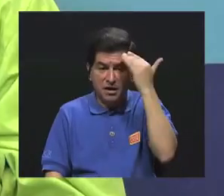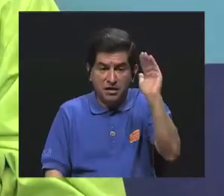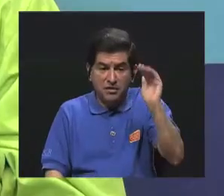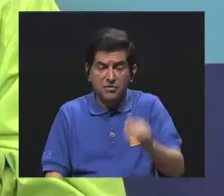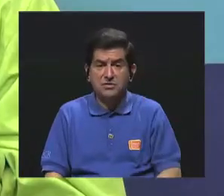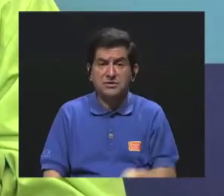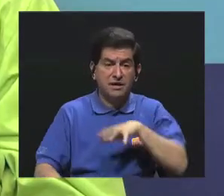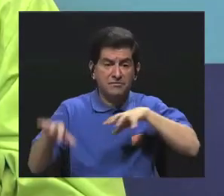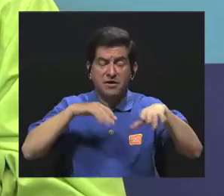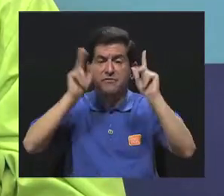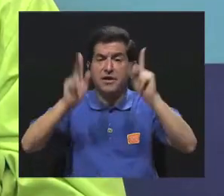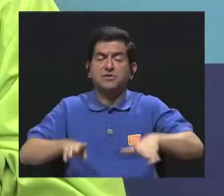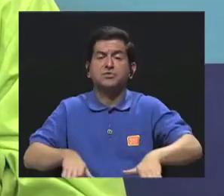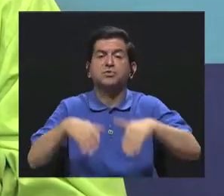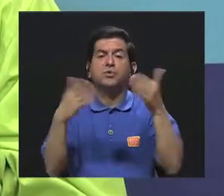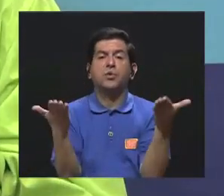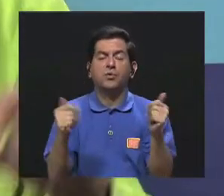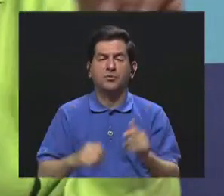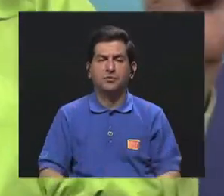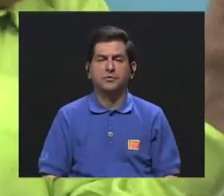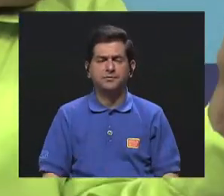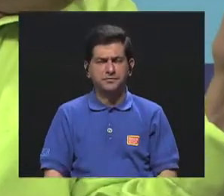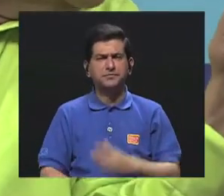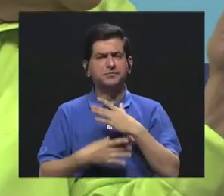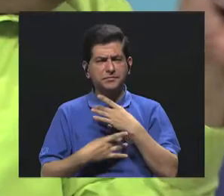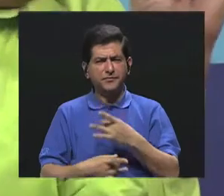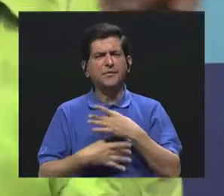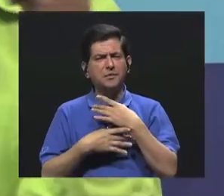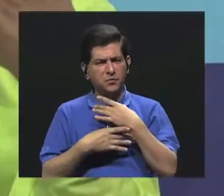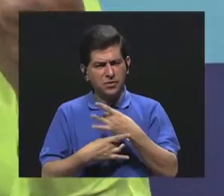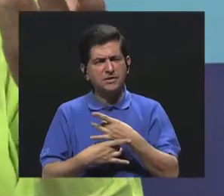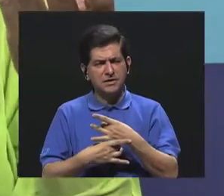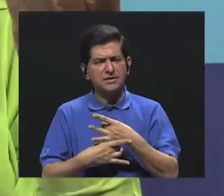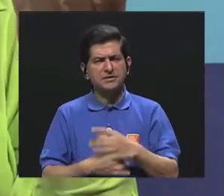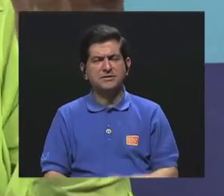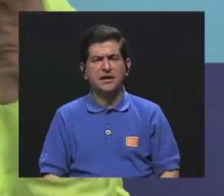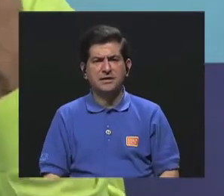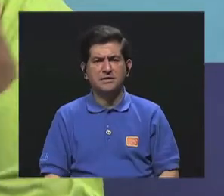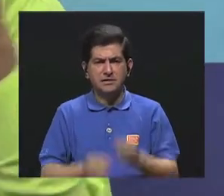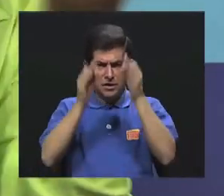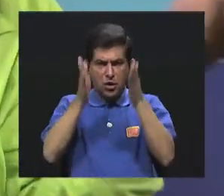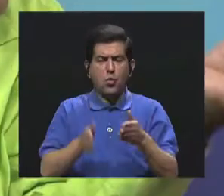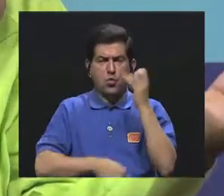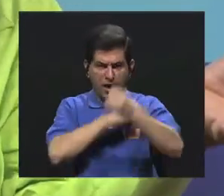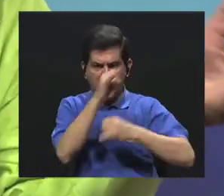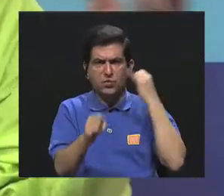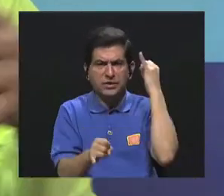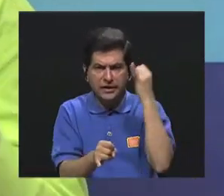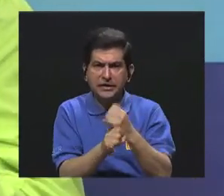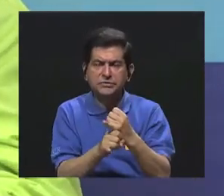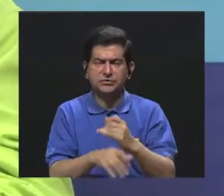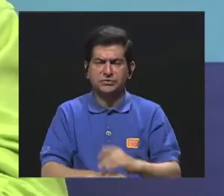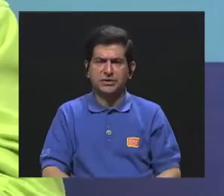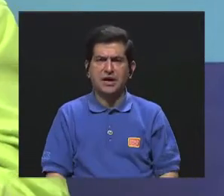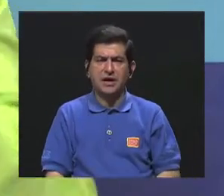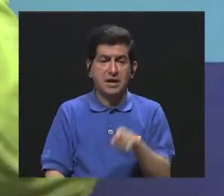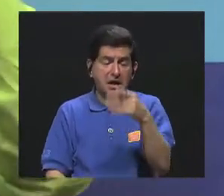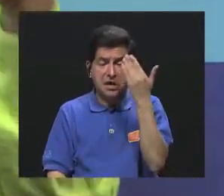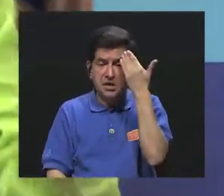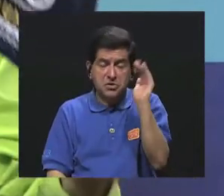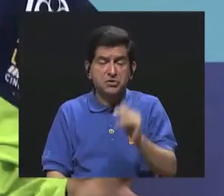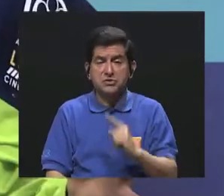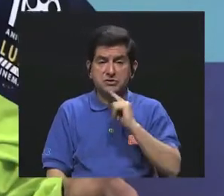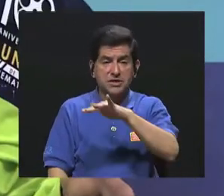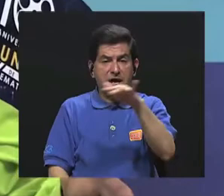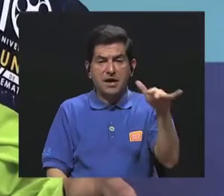cómo iba a reaccionar el público. Claro. Sí, entonces... Y es que es interesante porque es un jurado internacional. Así es. Que